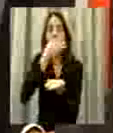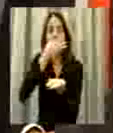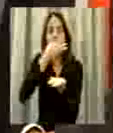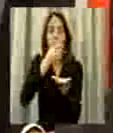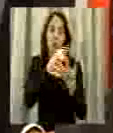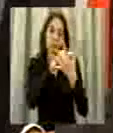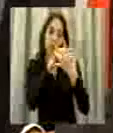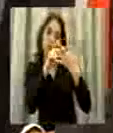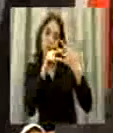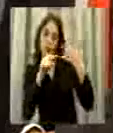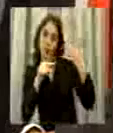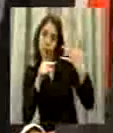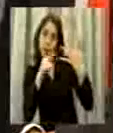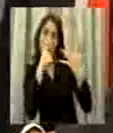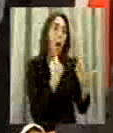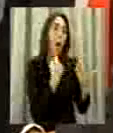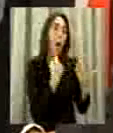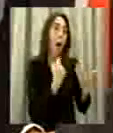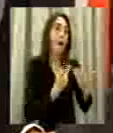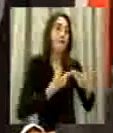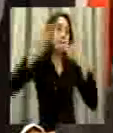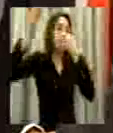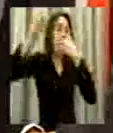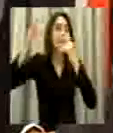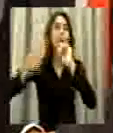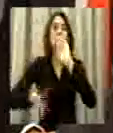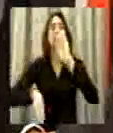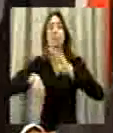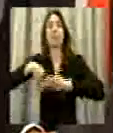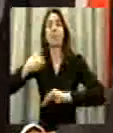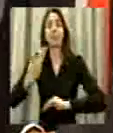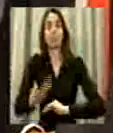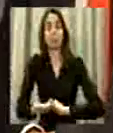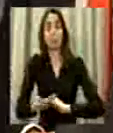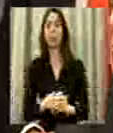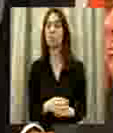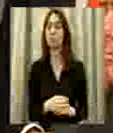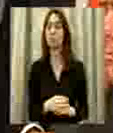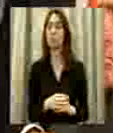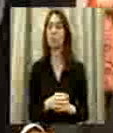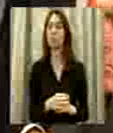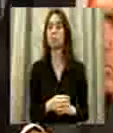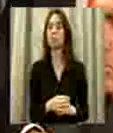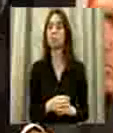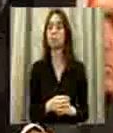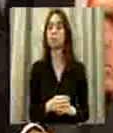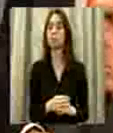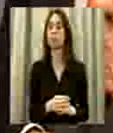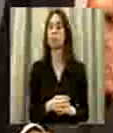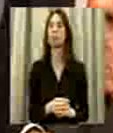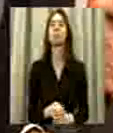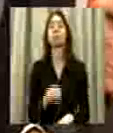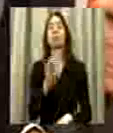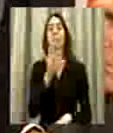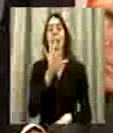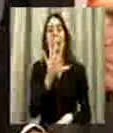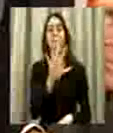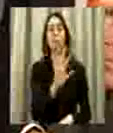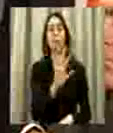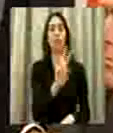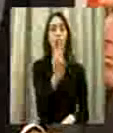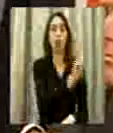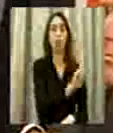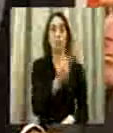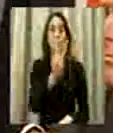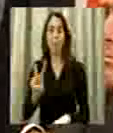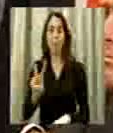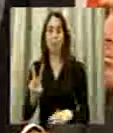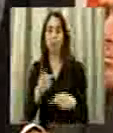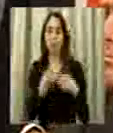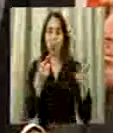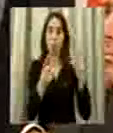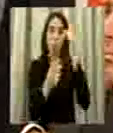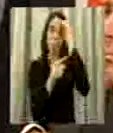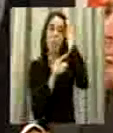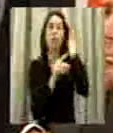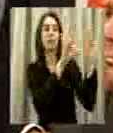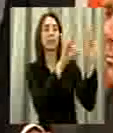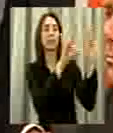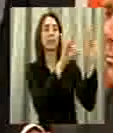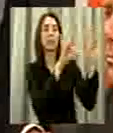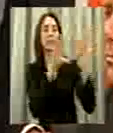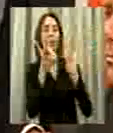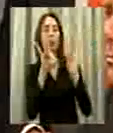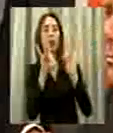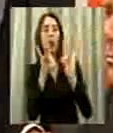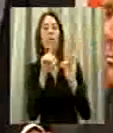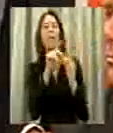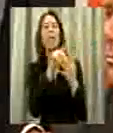a partir con este piloto para que posteriormente, y vamos además a partir con 5 servicios públicos que están escogidos entre aquellos que tienen